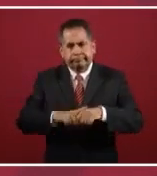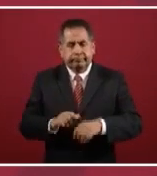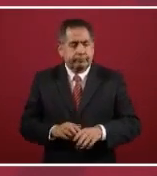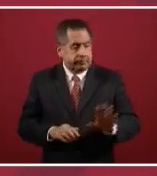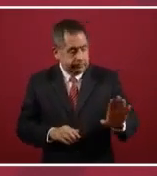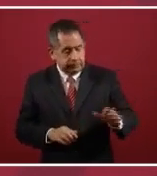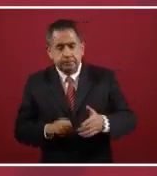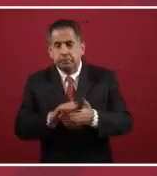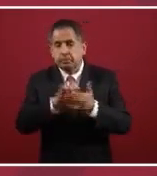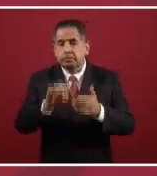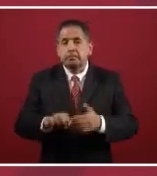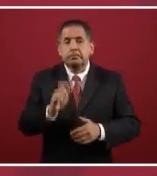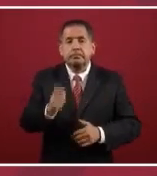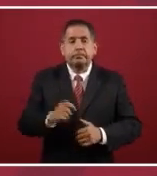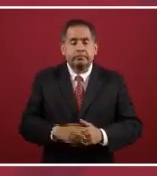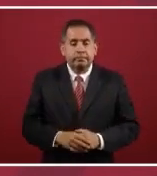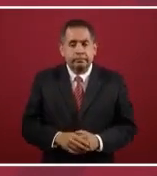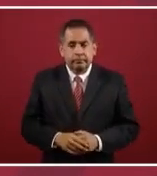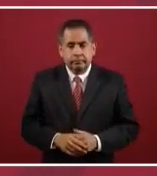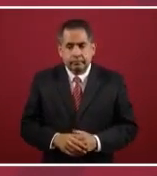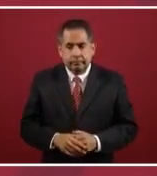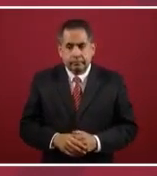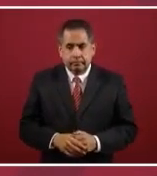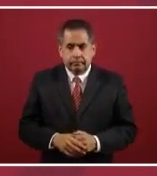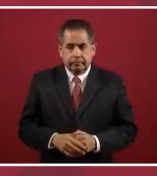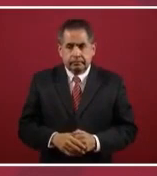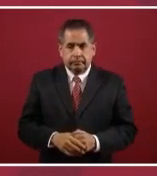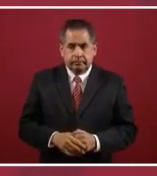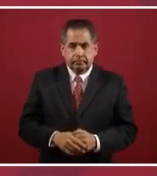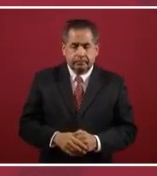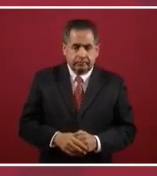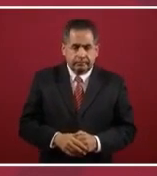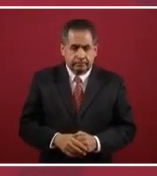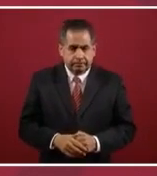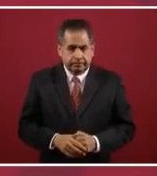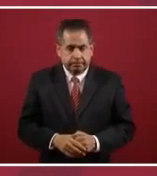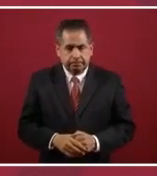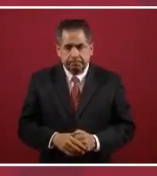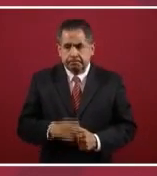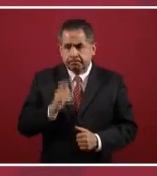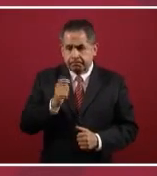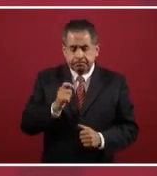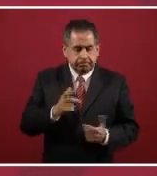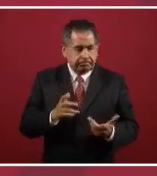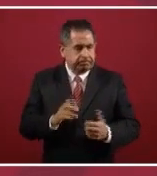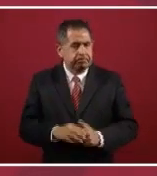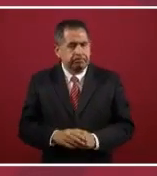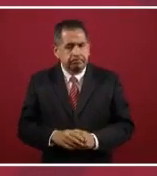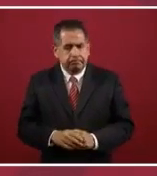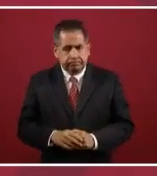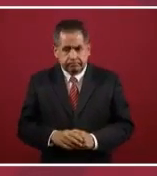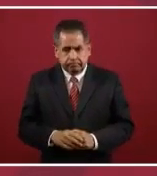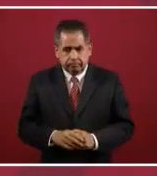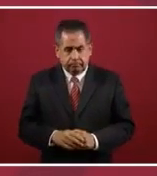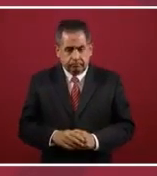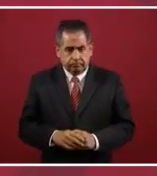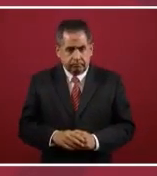ejemplo, nos hablaron de el cuidado